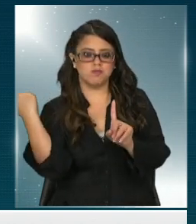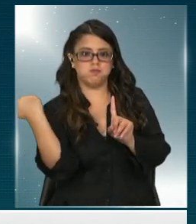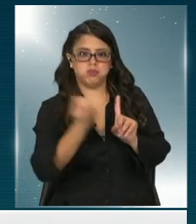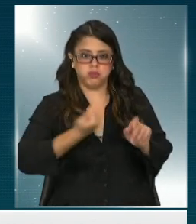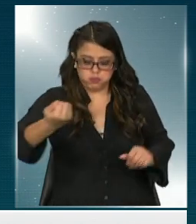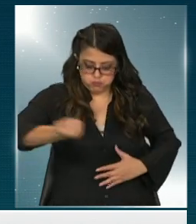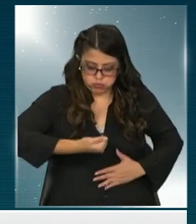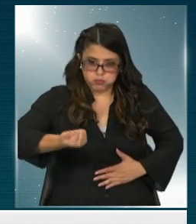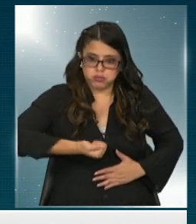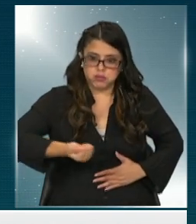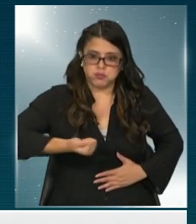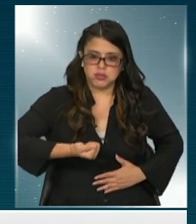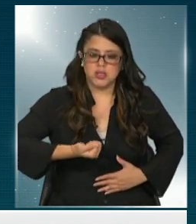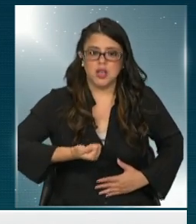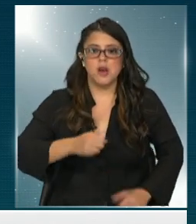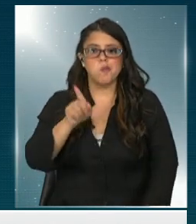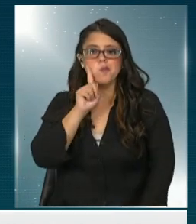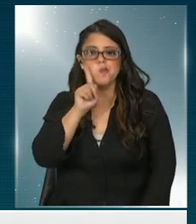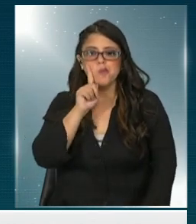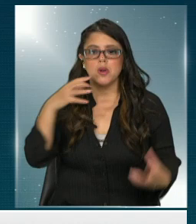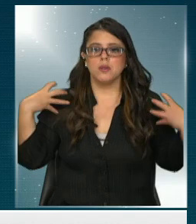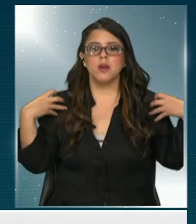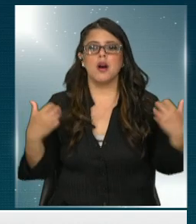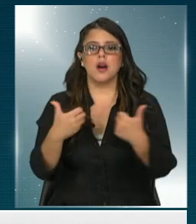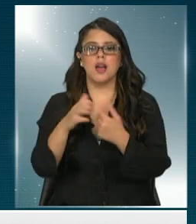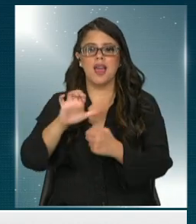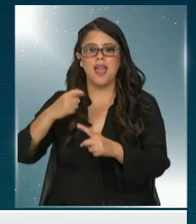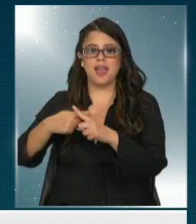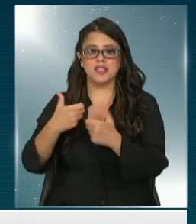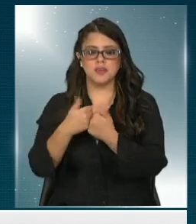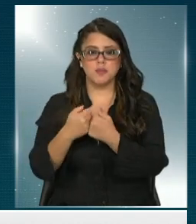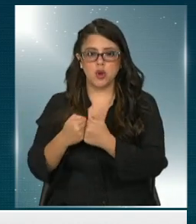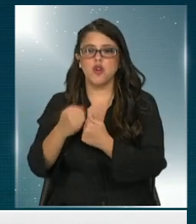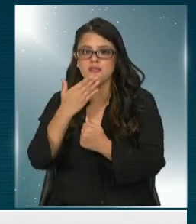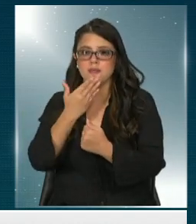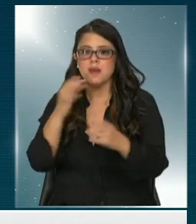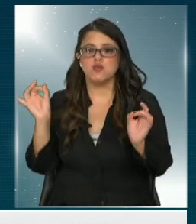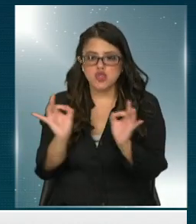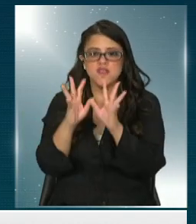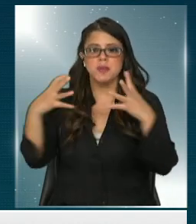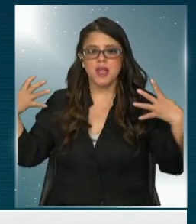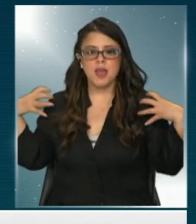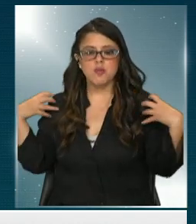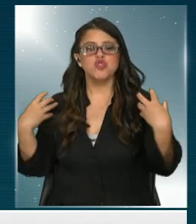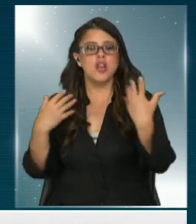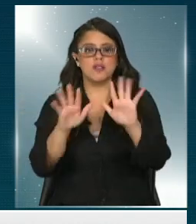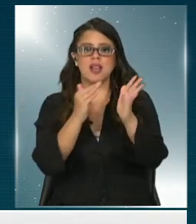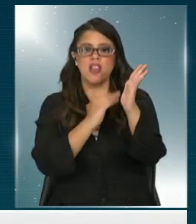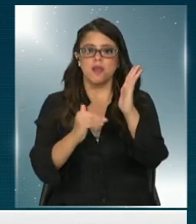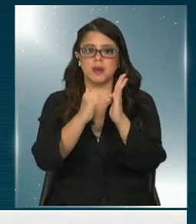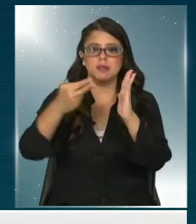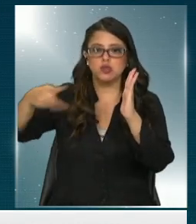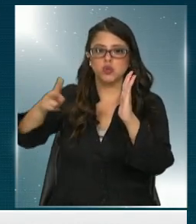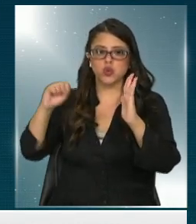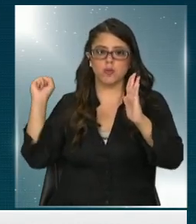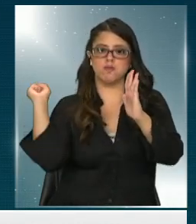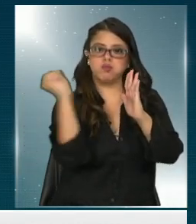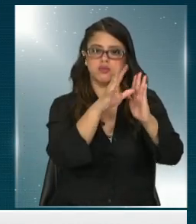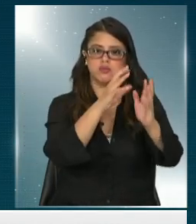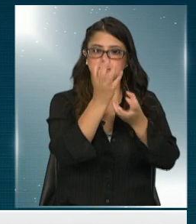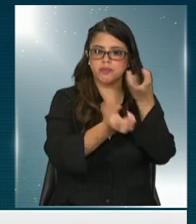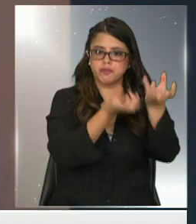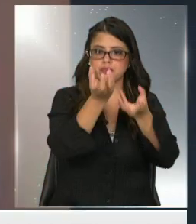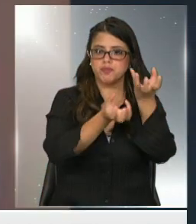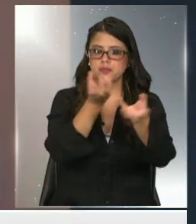presuntamente por su expareja, señalado también como quien incendió la casa donde fue encontrado el cuerpo de la mujer.